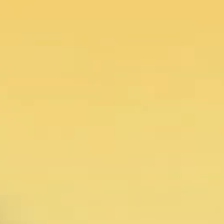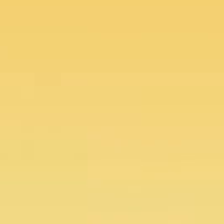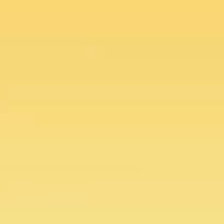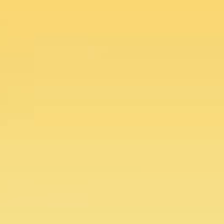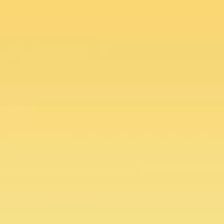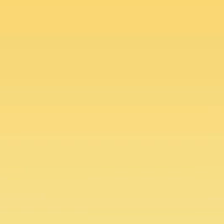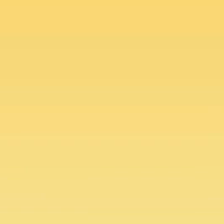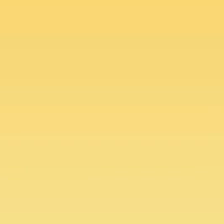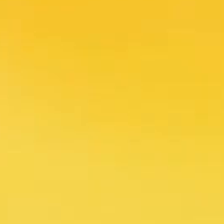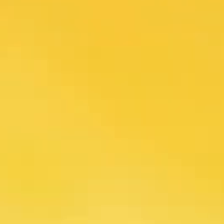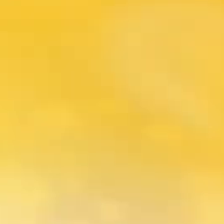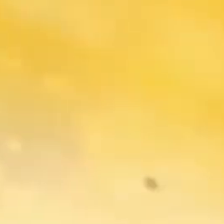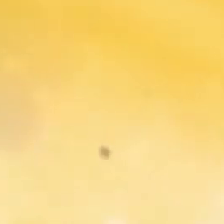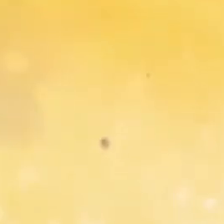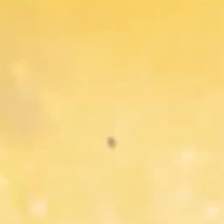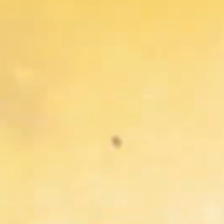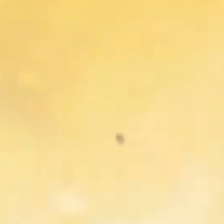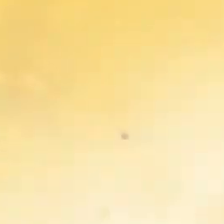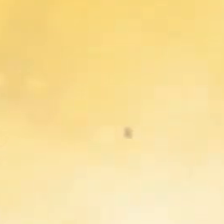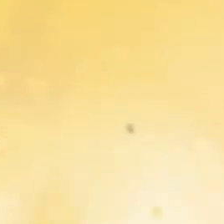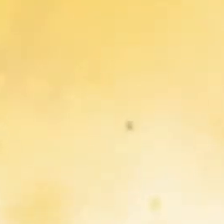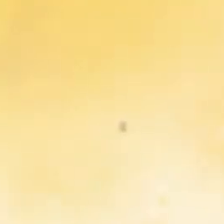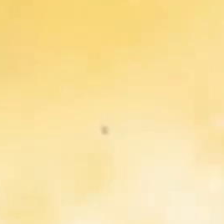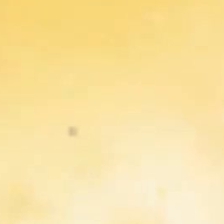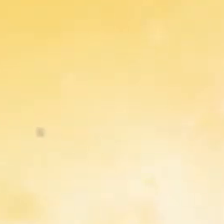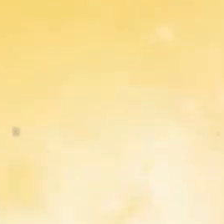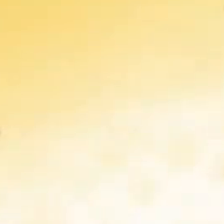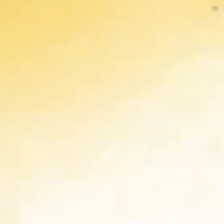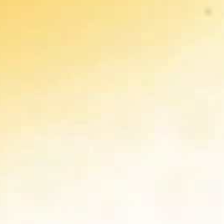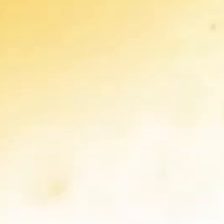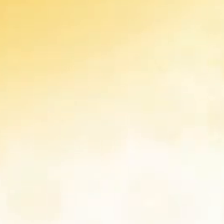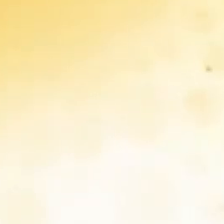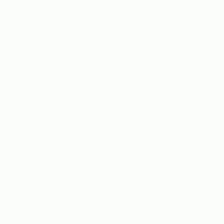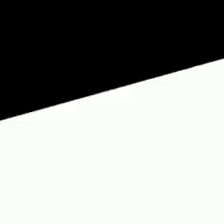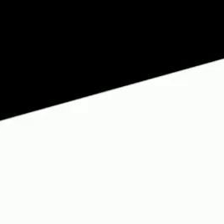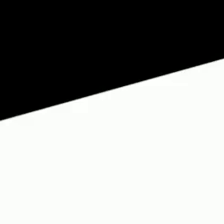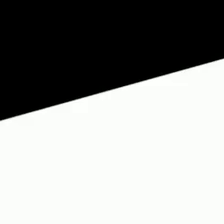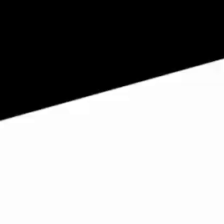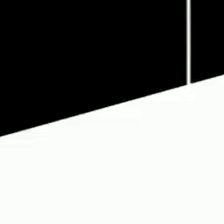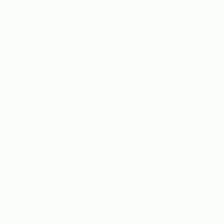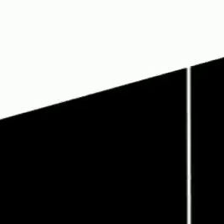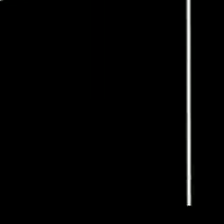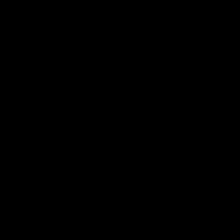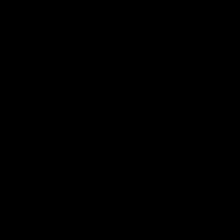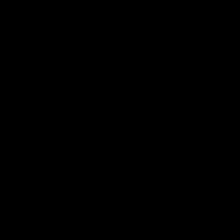gracias. Cerramos sobre ciencia y los esperamos como siempre la semana que viene. Hasta pronto.